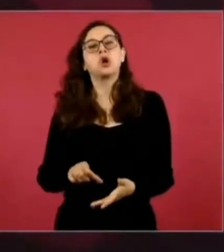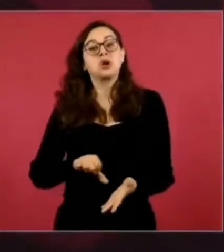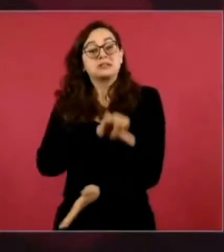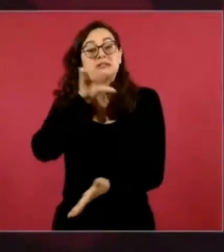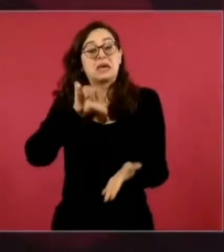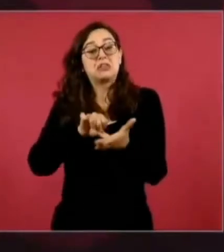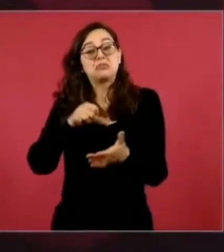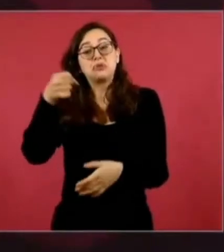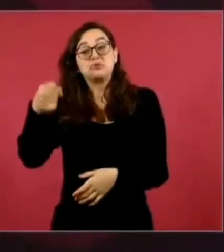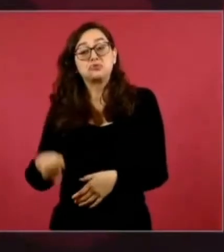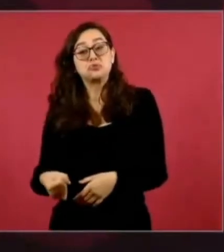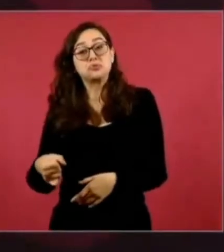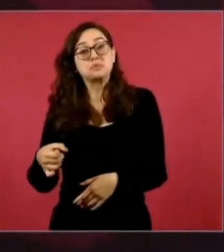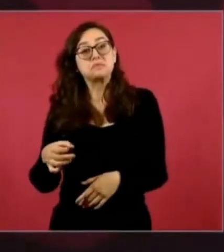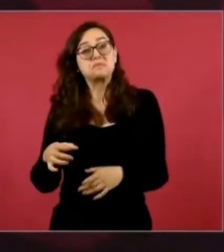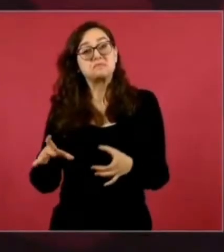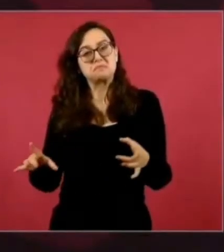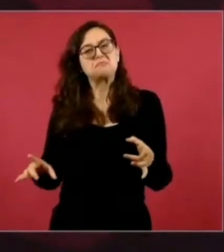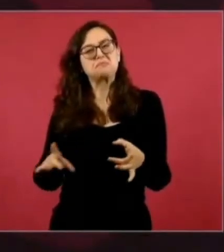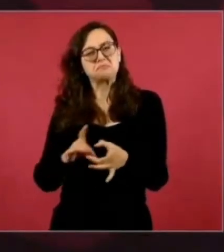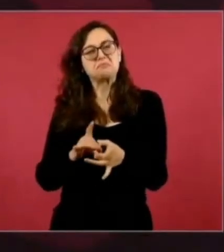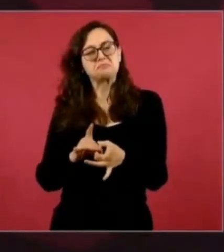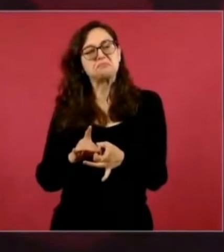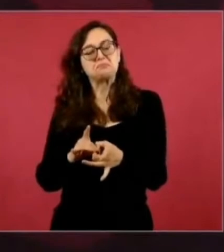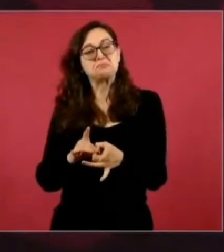Tijuana, en Ciudad Juárez,